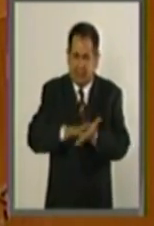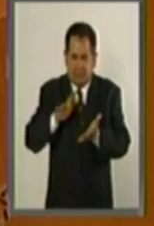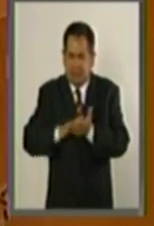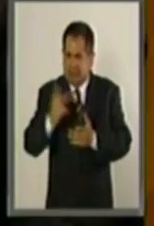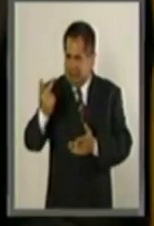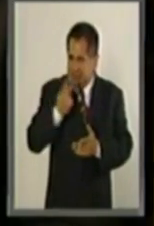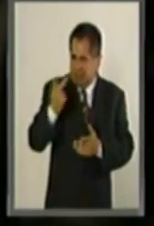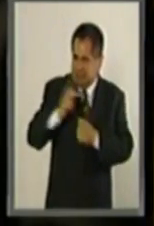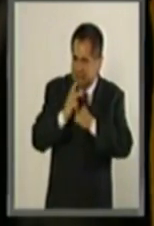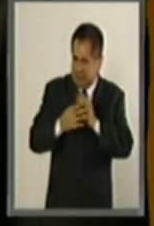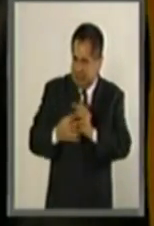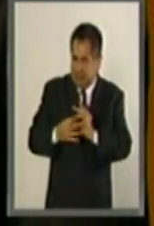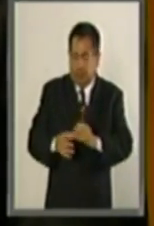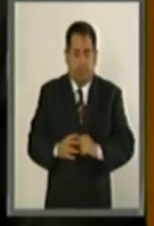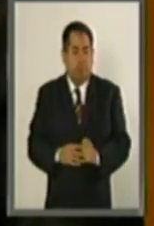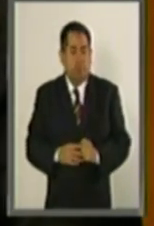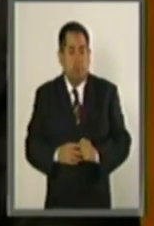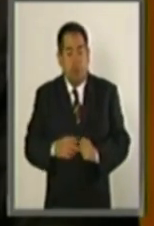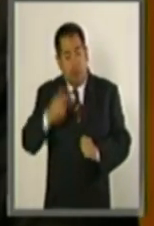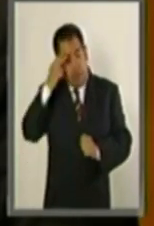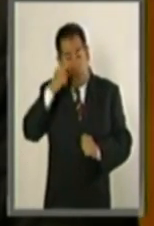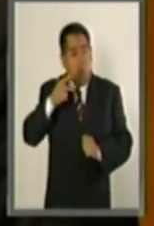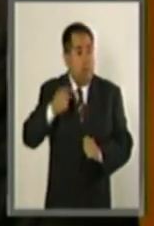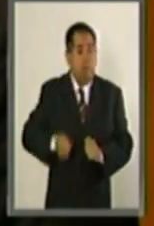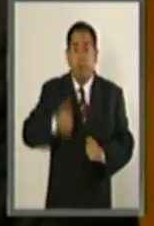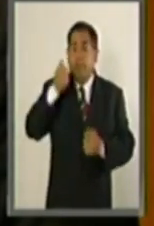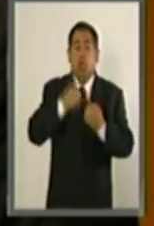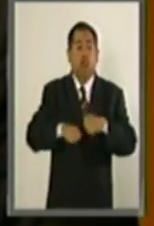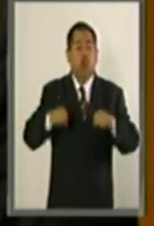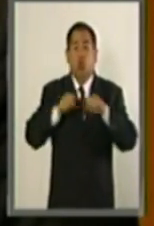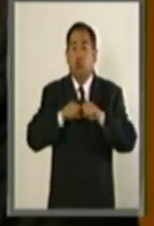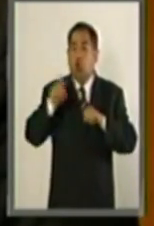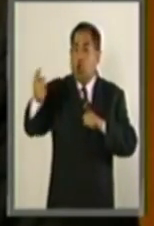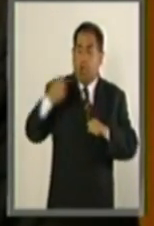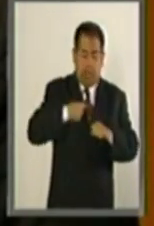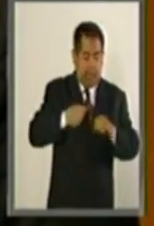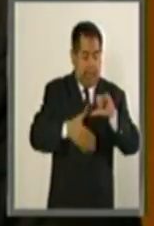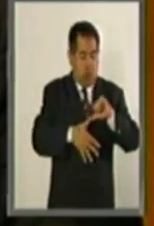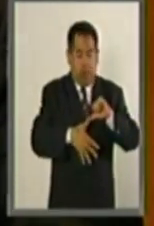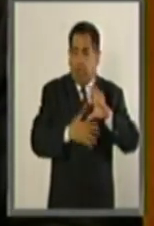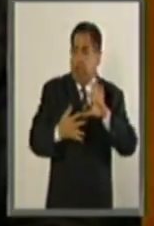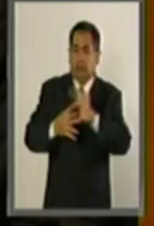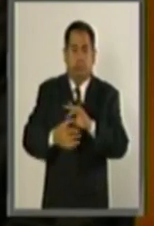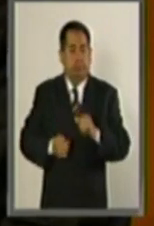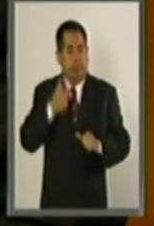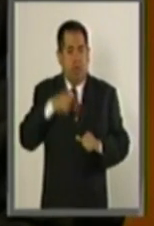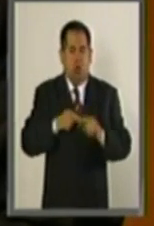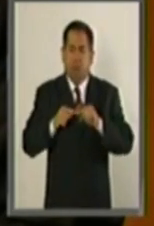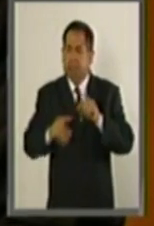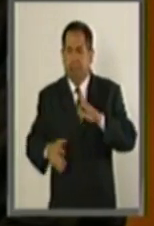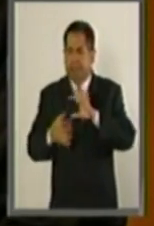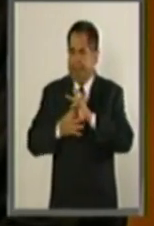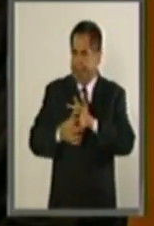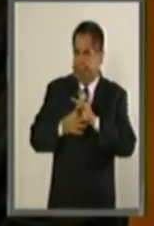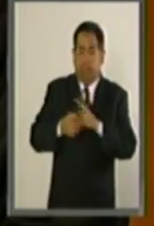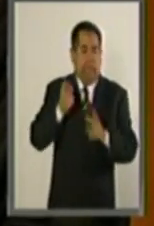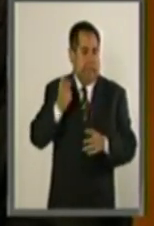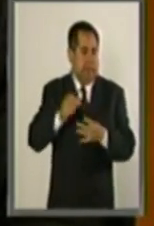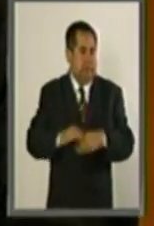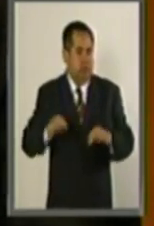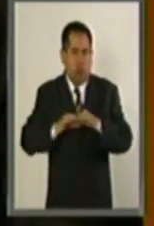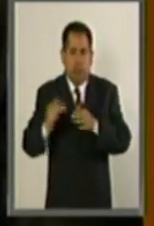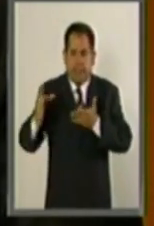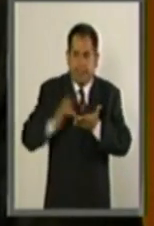bilateral. México es el primer socio comercial de Irlanda en Latinoamérica, un logro que sin duda debe